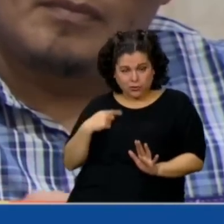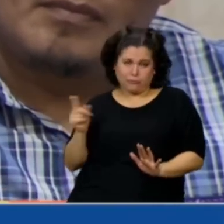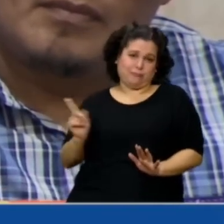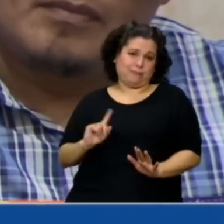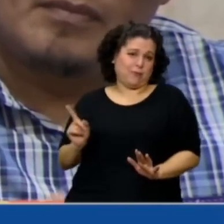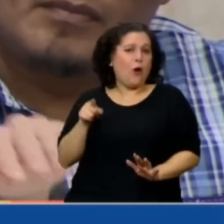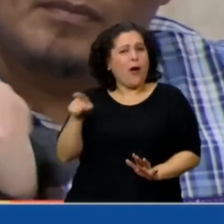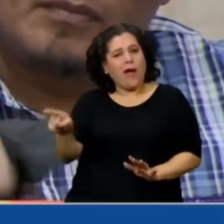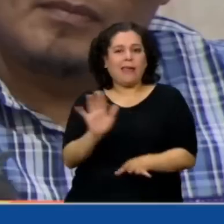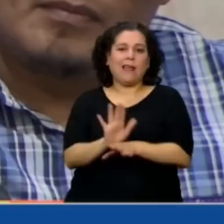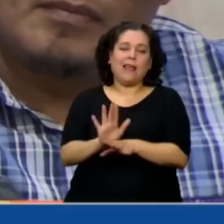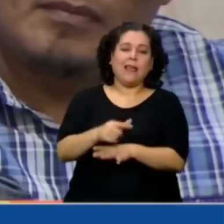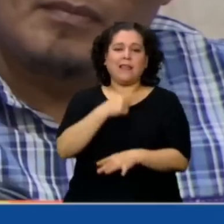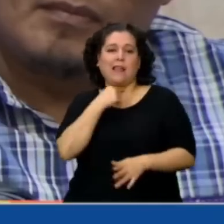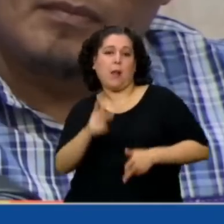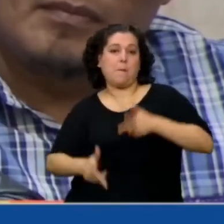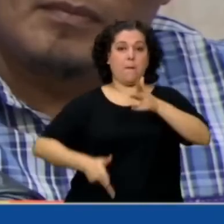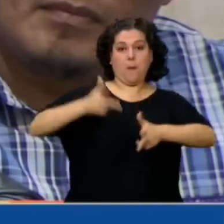hacer el gallito,